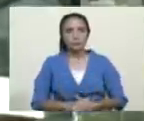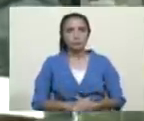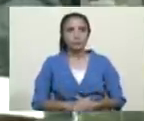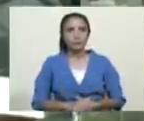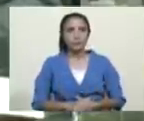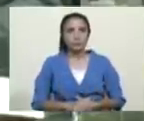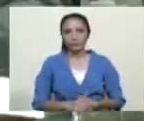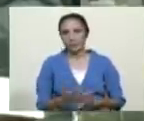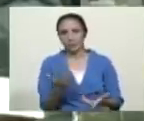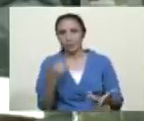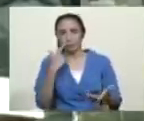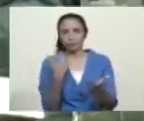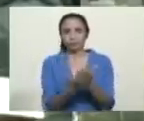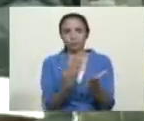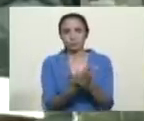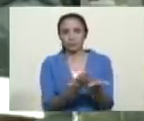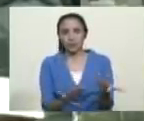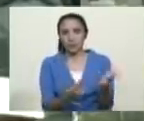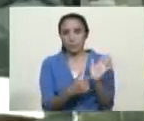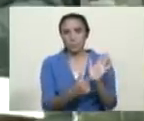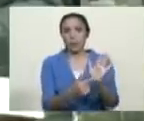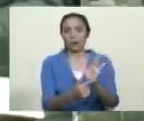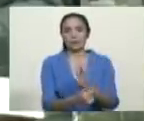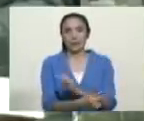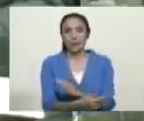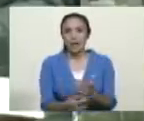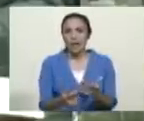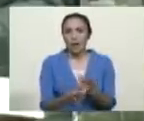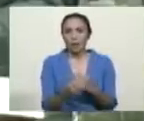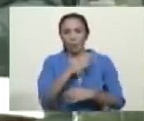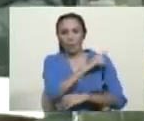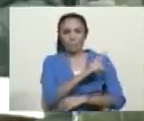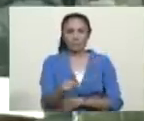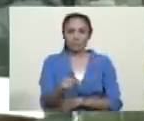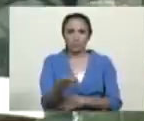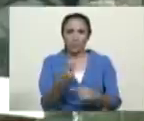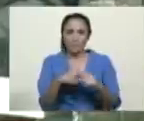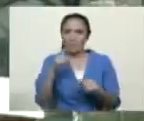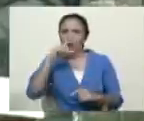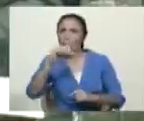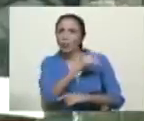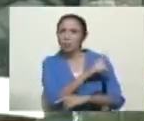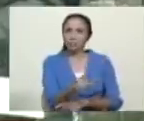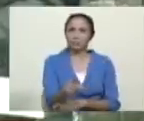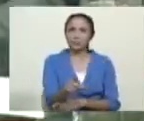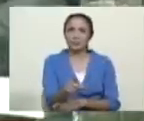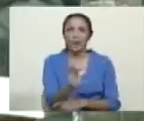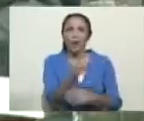esta acción. Se quiere derrocar un régimen que no les conviene. Y entonces,